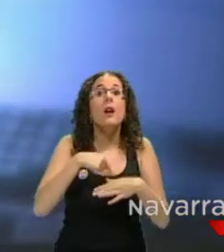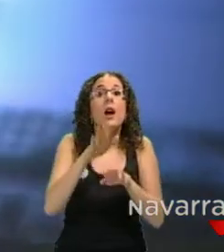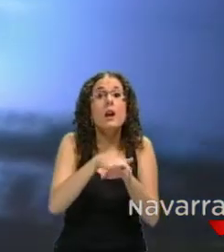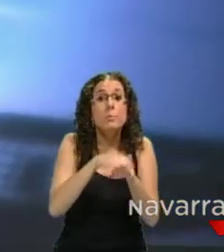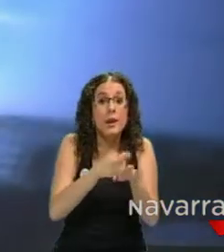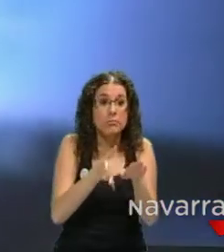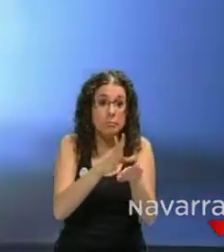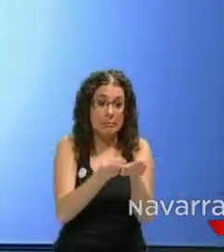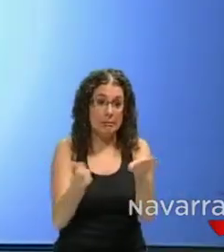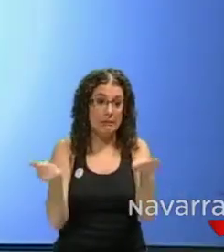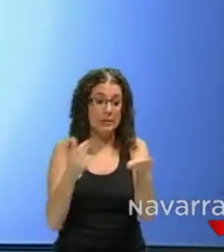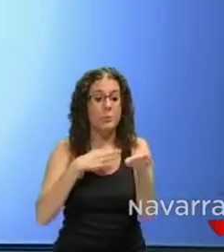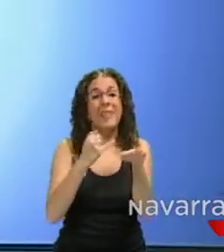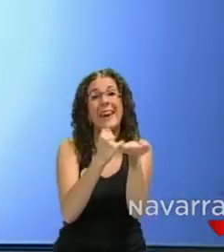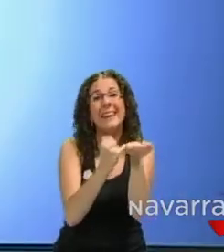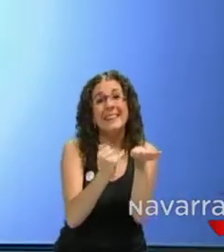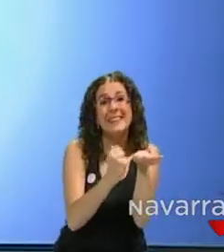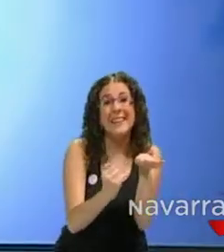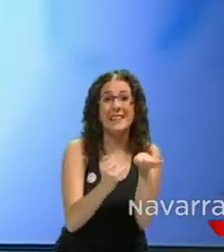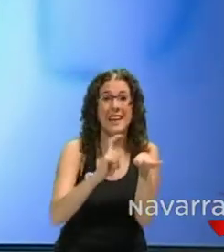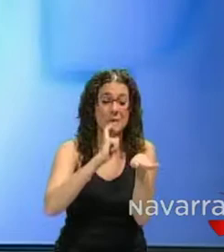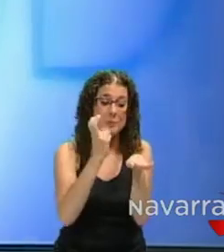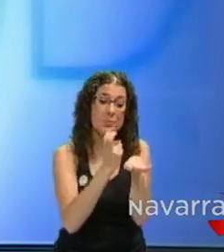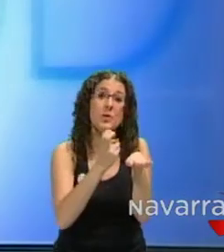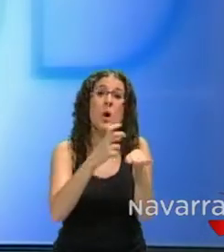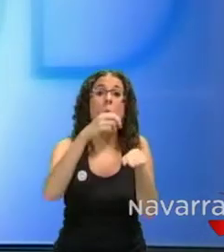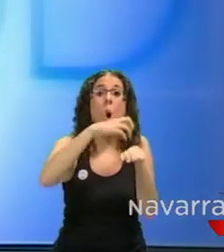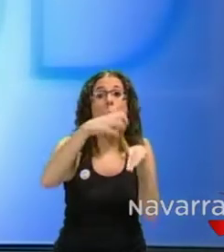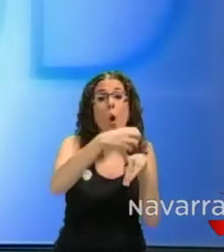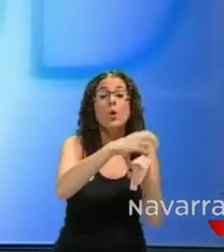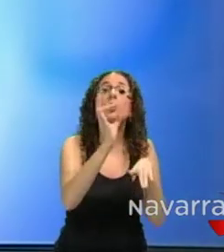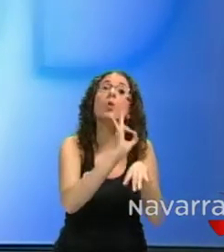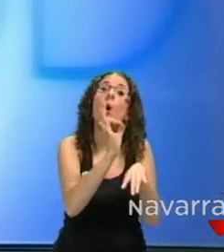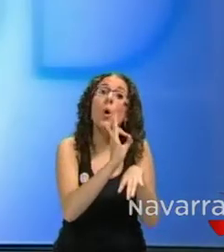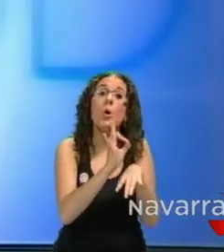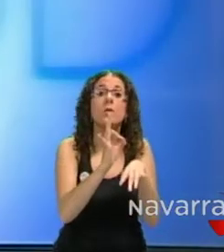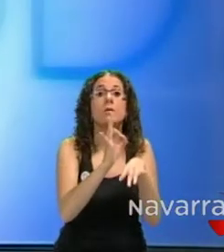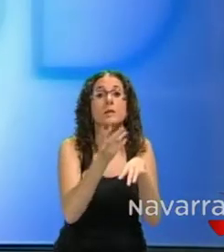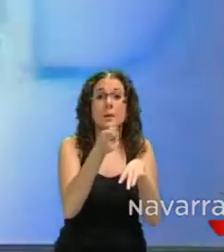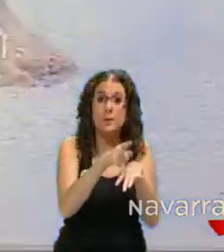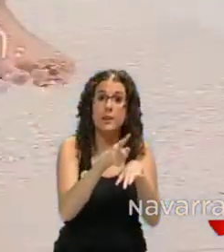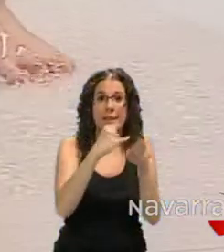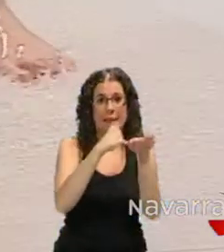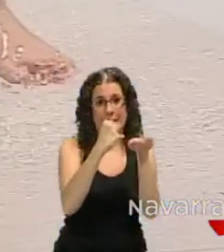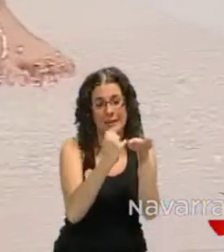dolores musculares y de espalda son solo algunos de los problemas más comunes.